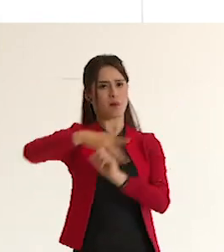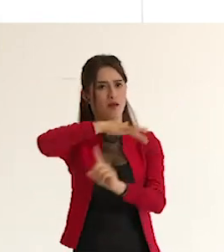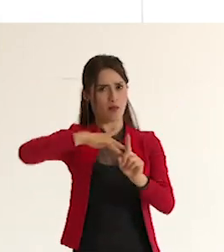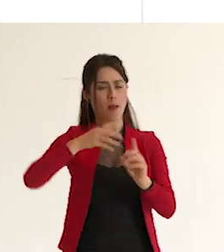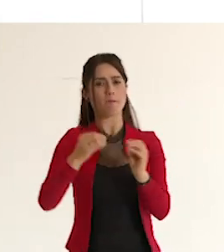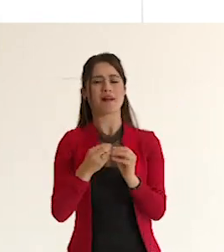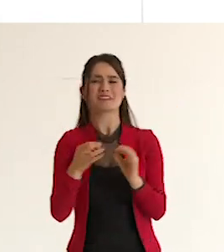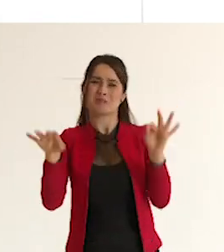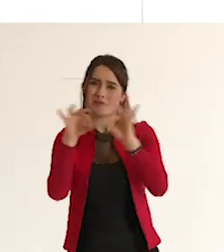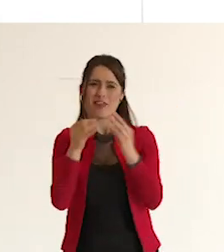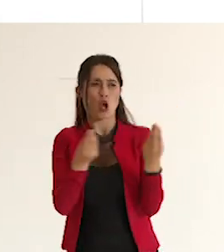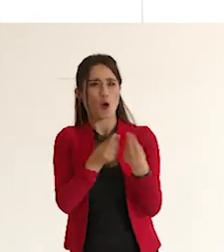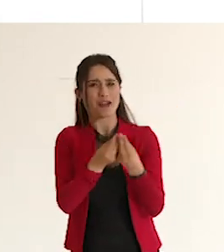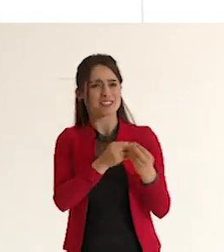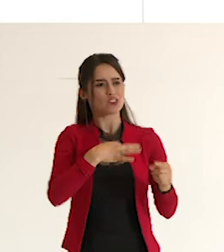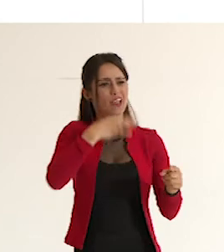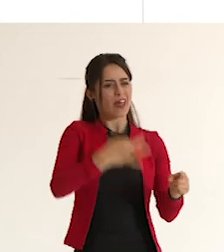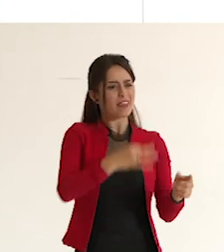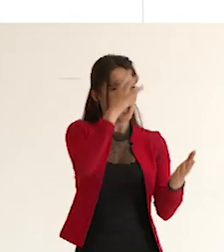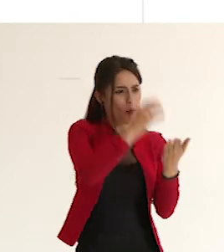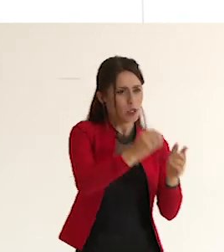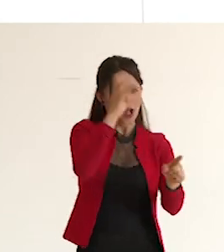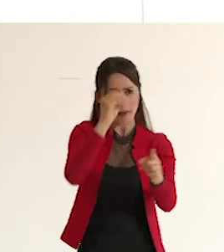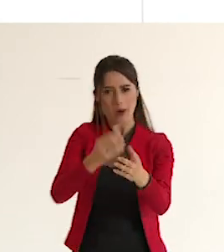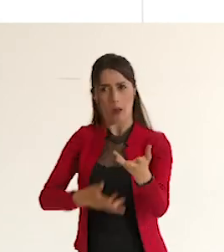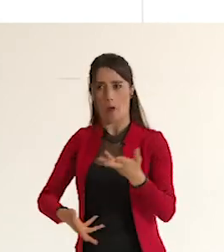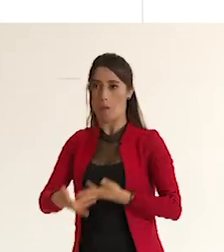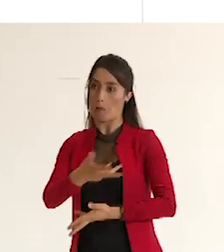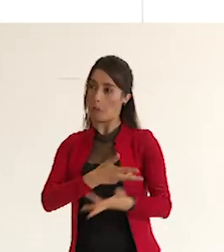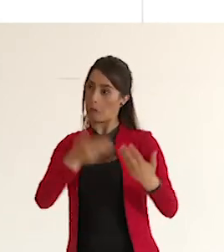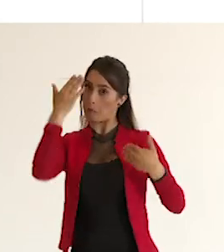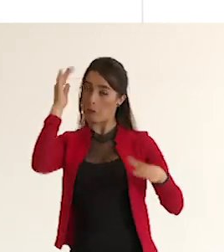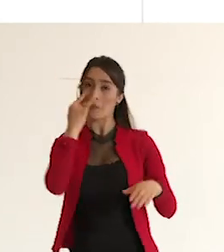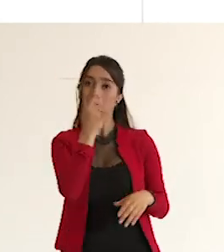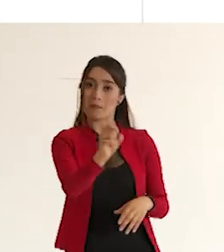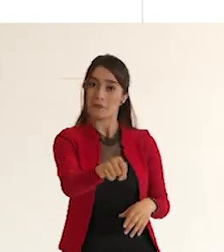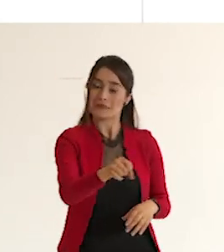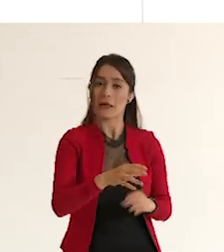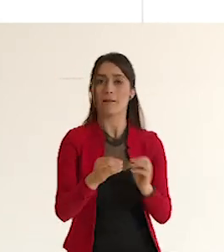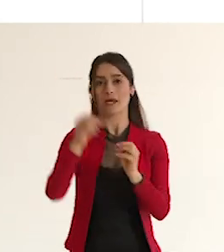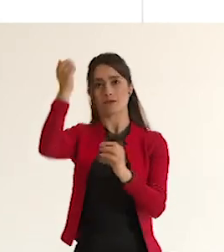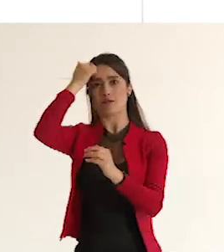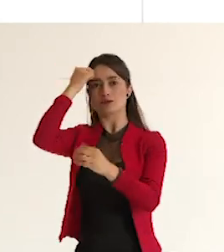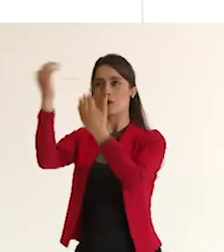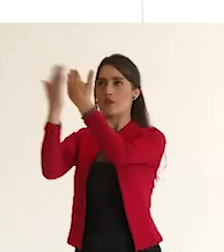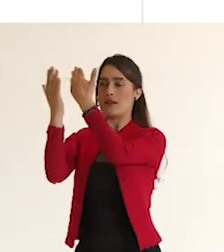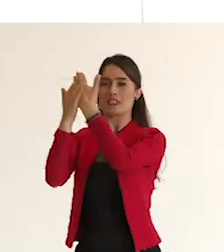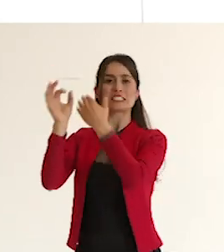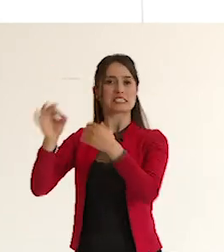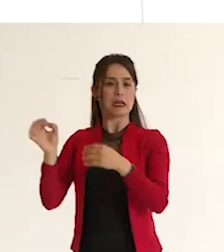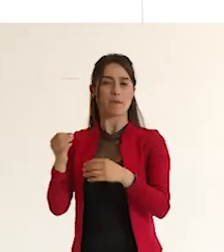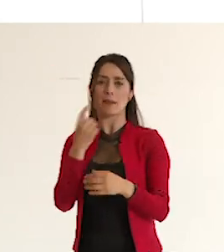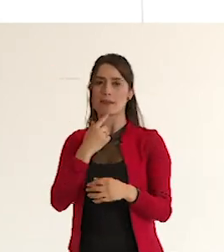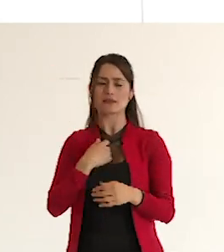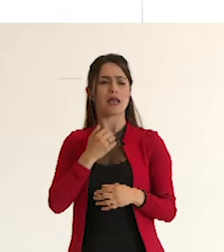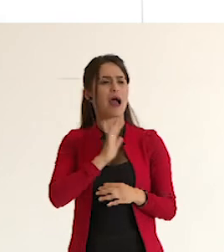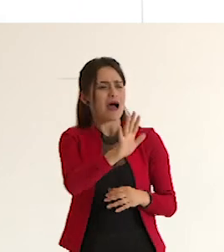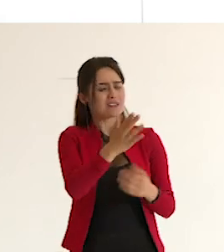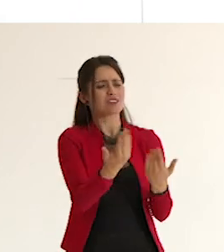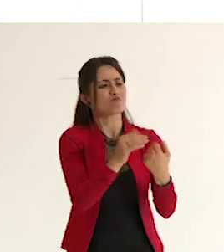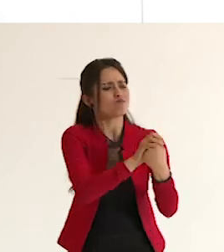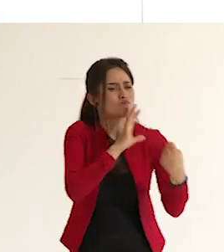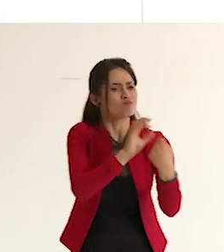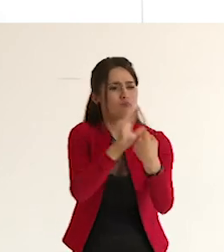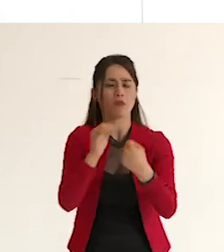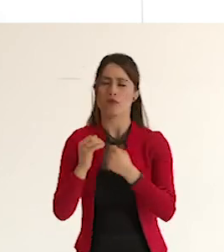morales y éticas de mis compañeros el curso invita a hacer reflexiones personales eso es lo que me parece que es más interesante del curso porque en ningún